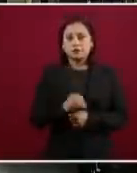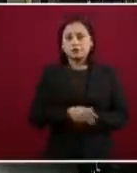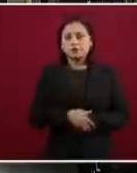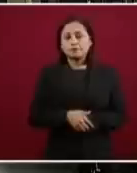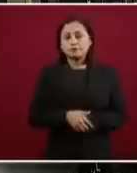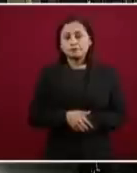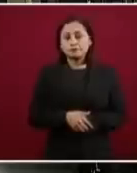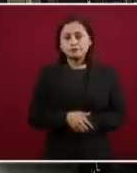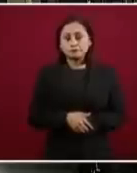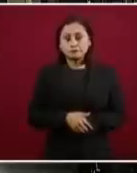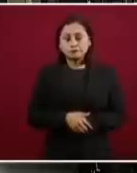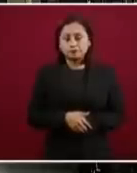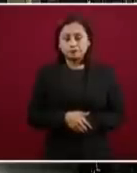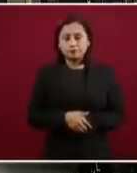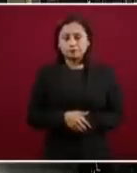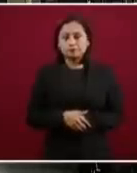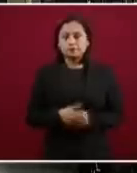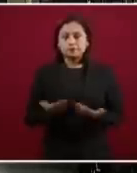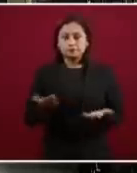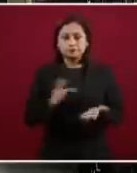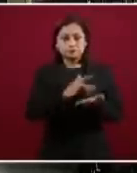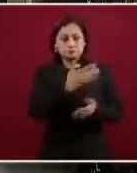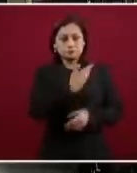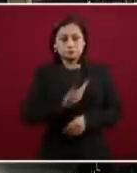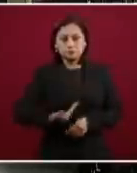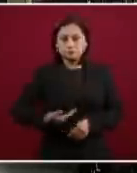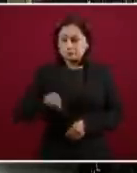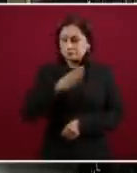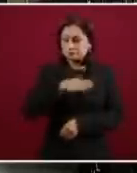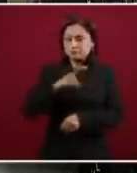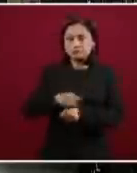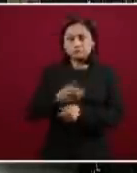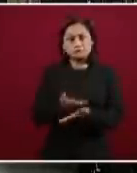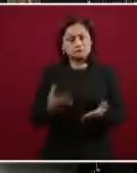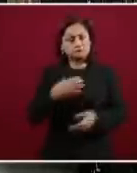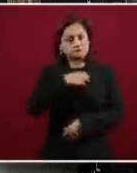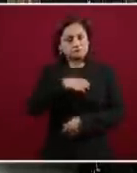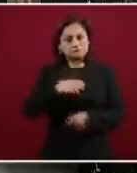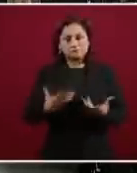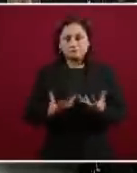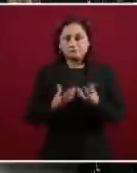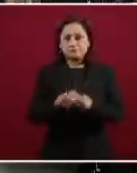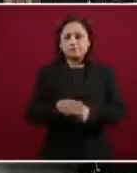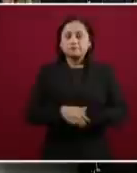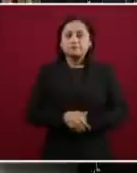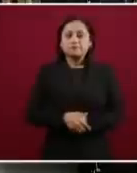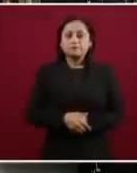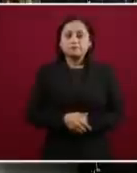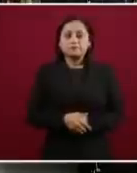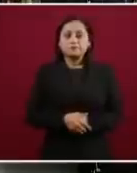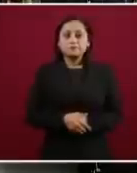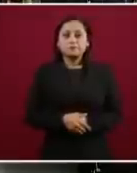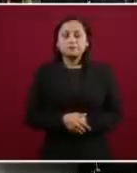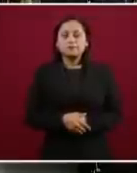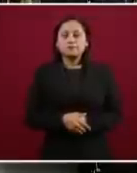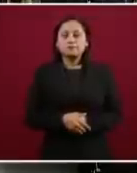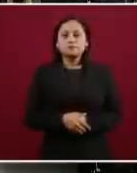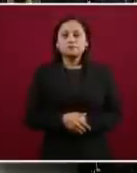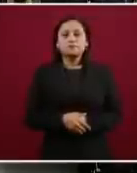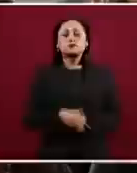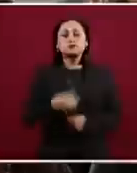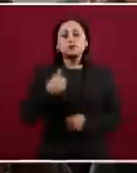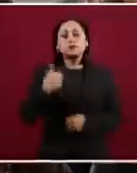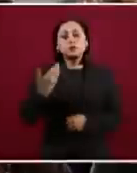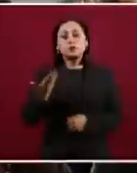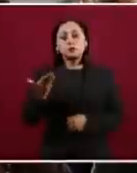Gracias, presidente. Buenos días, señores. Es un placer estar con ustedes. Primero les pediría que nos hicieran favor